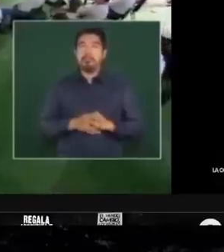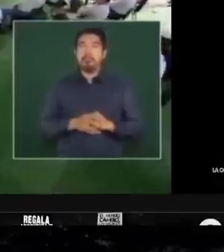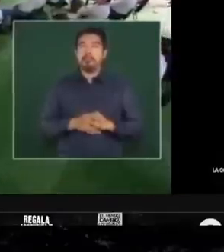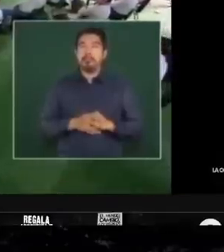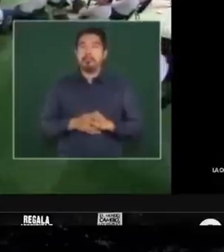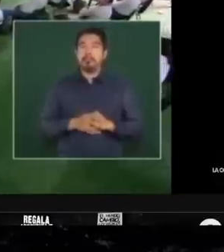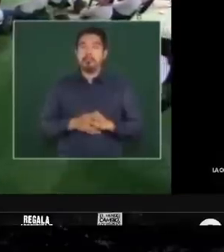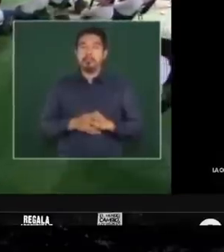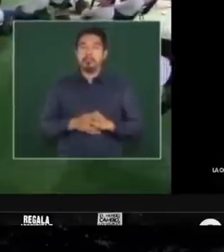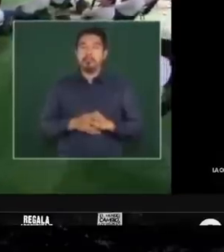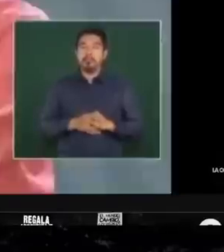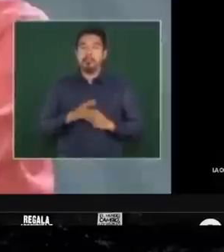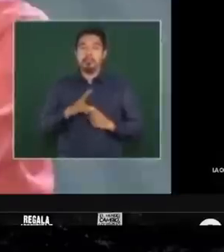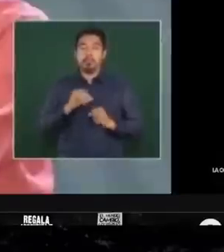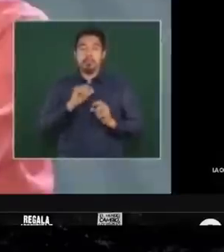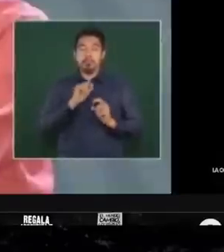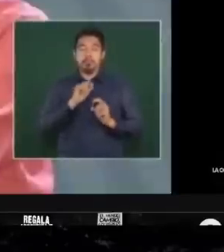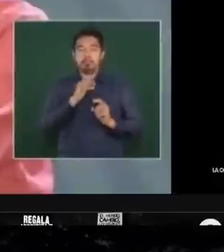objetivo del todo,